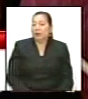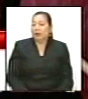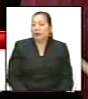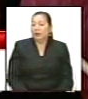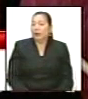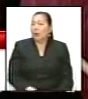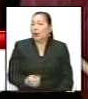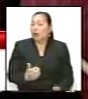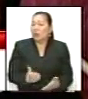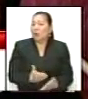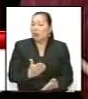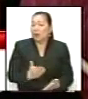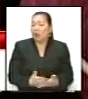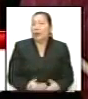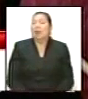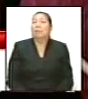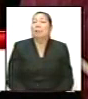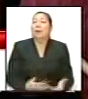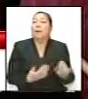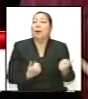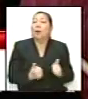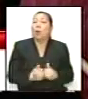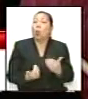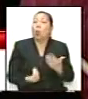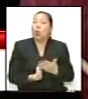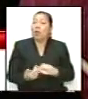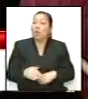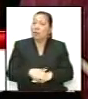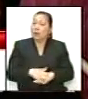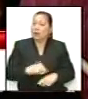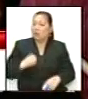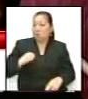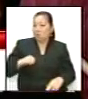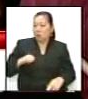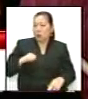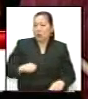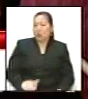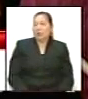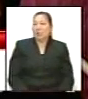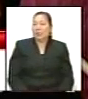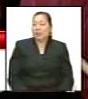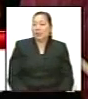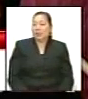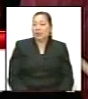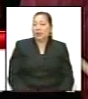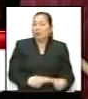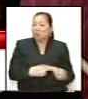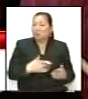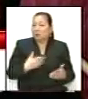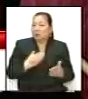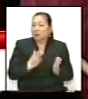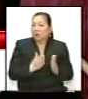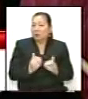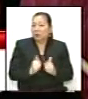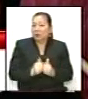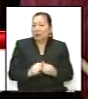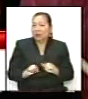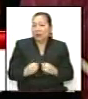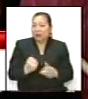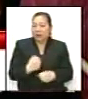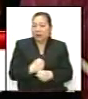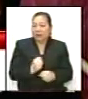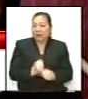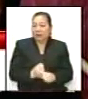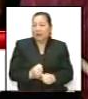ellas otras problemáticas. Esperemos que con esta nueva gestión municipal la entidad a su cargo pueda coordinar y pueda ejecutar las